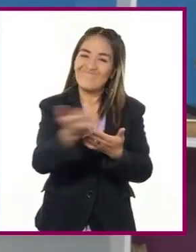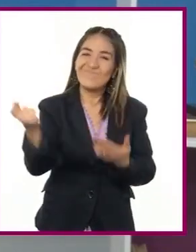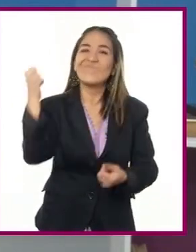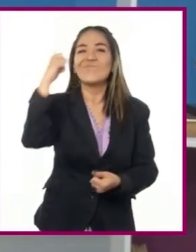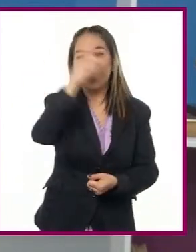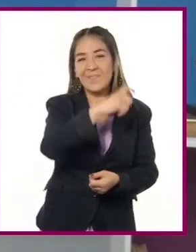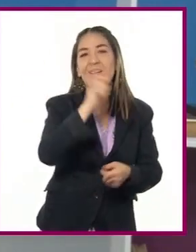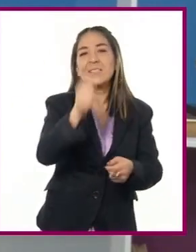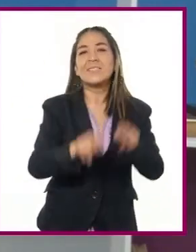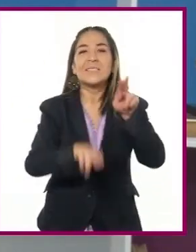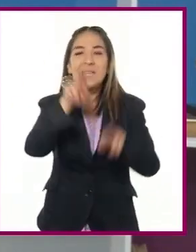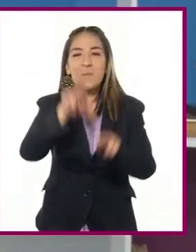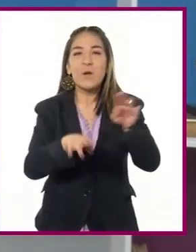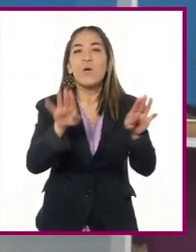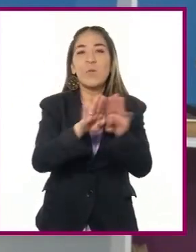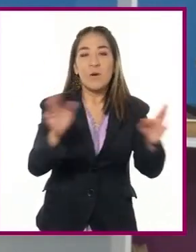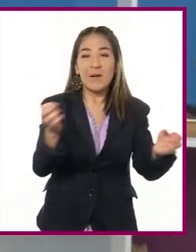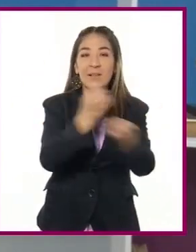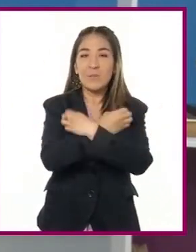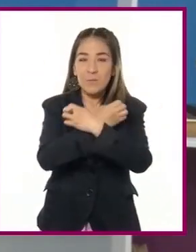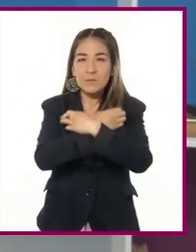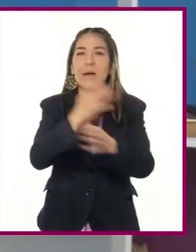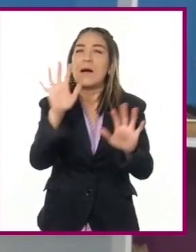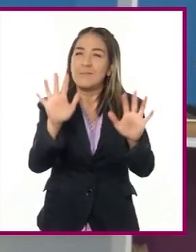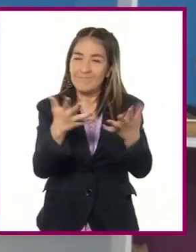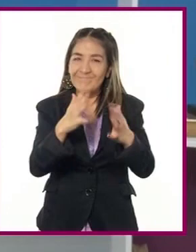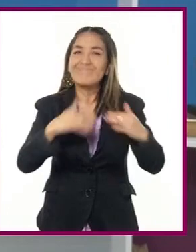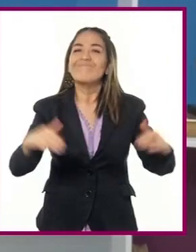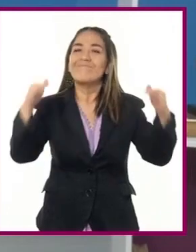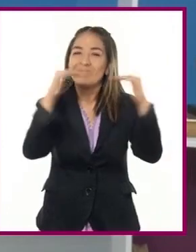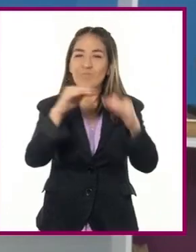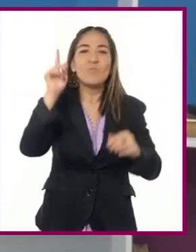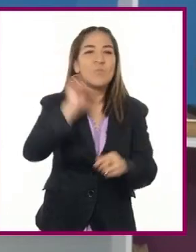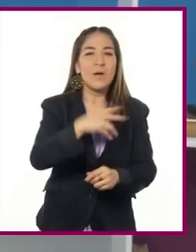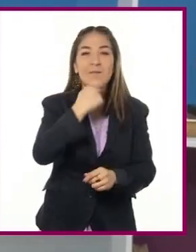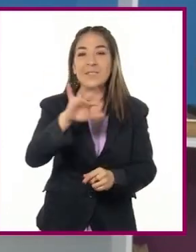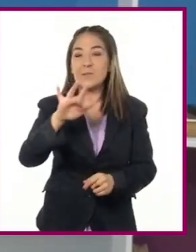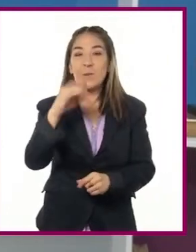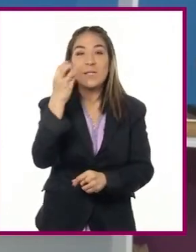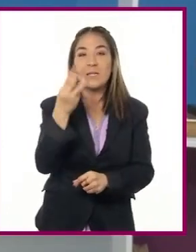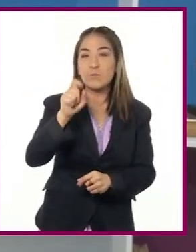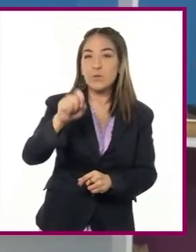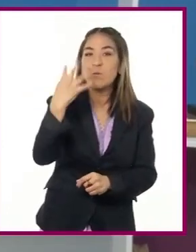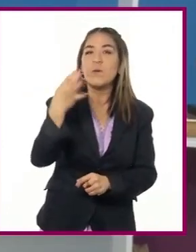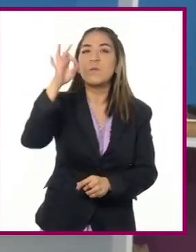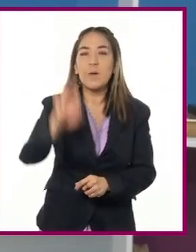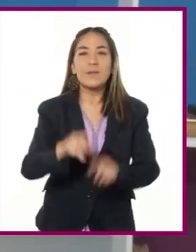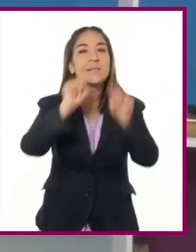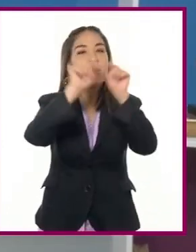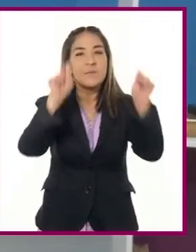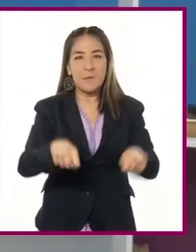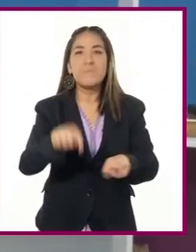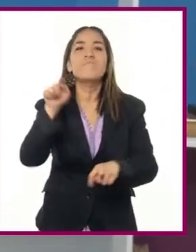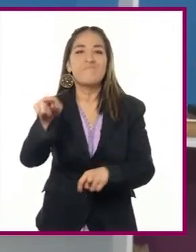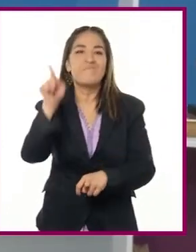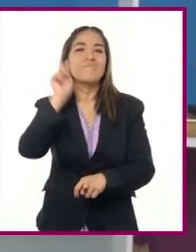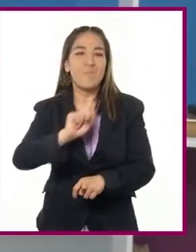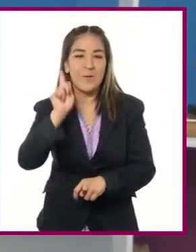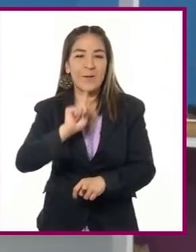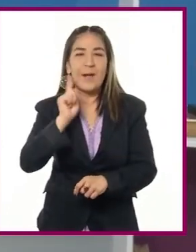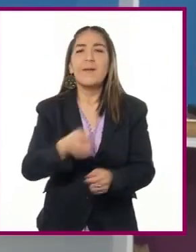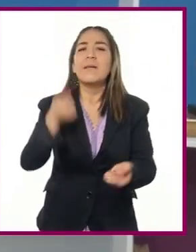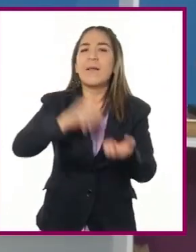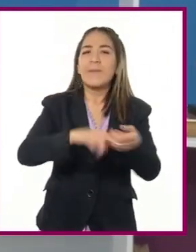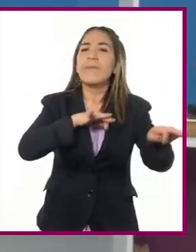tanto, el nivel de educación superior ya es similar. El 53.4% de las titulaciones son de mujeres. En el